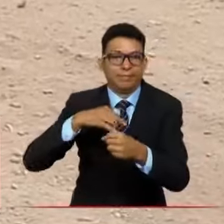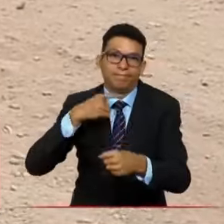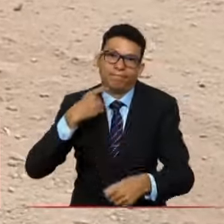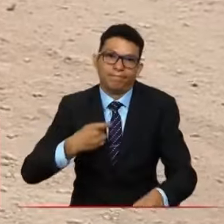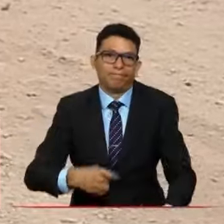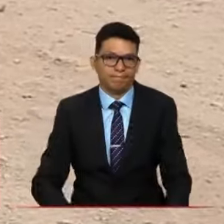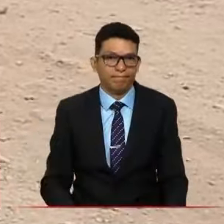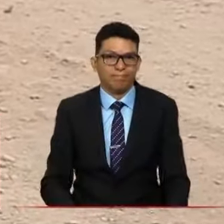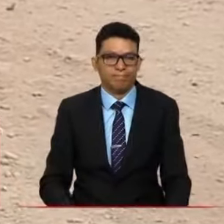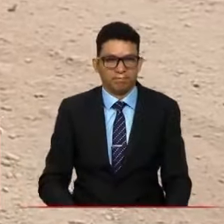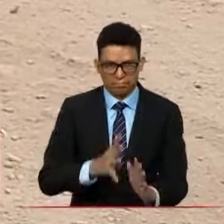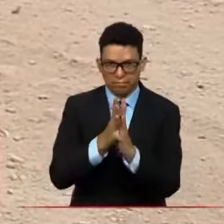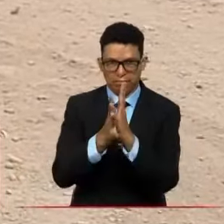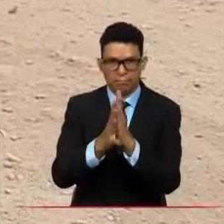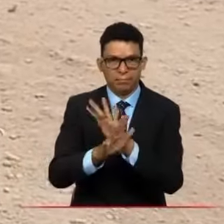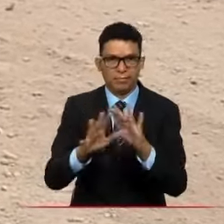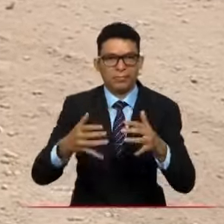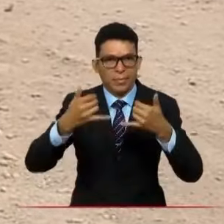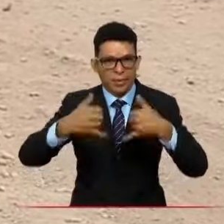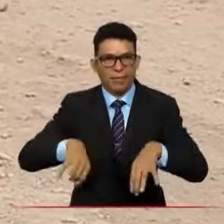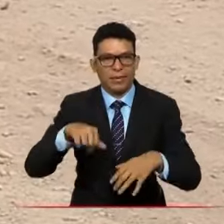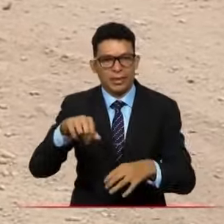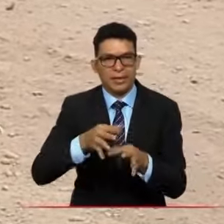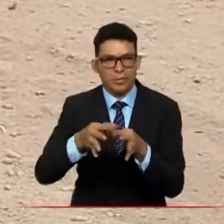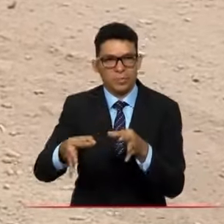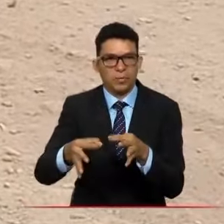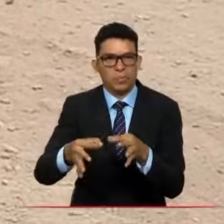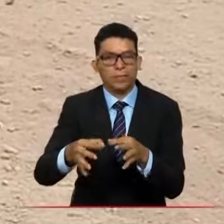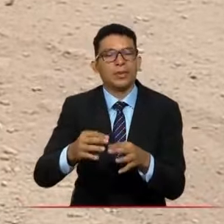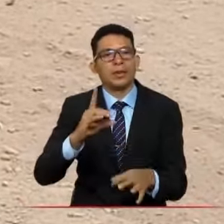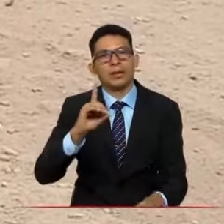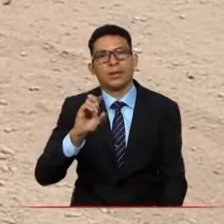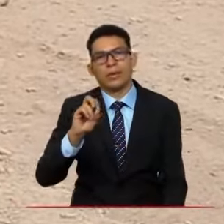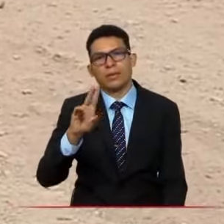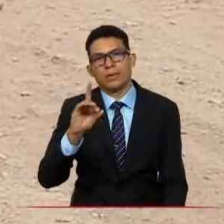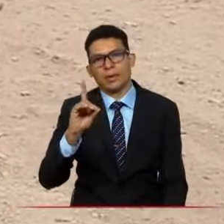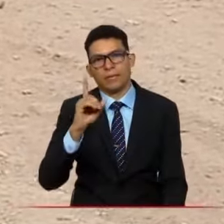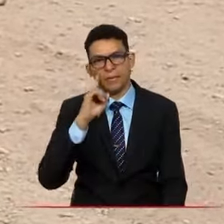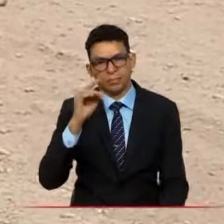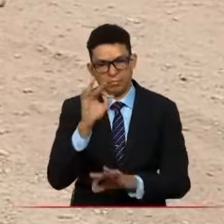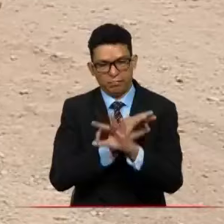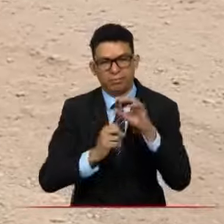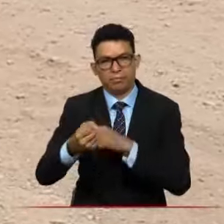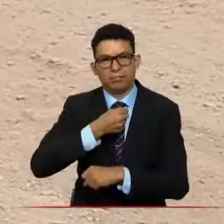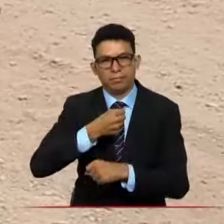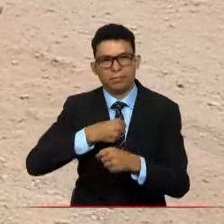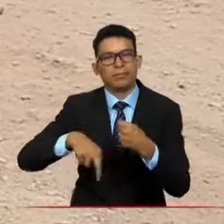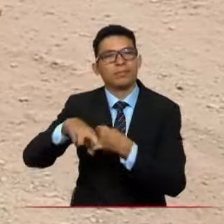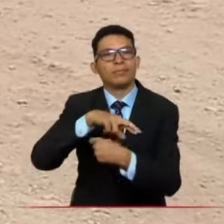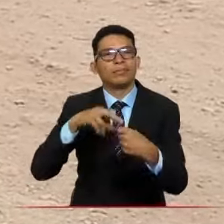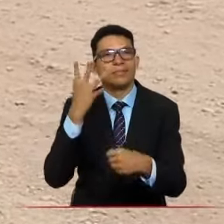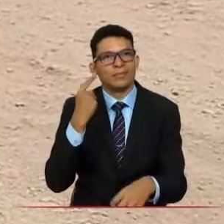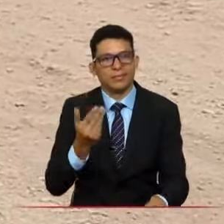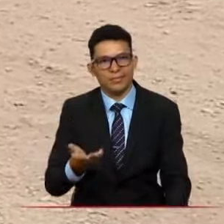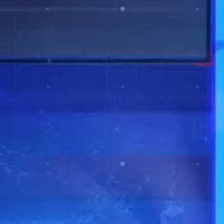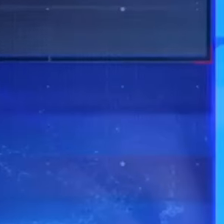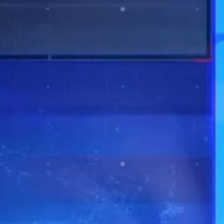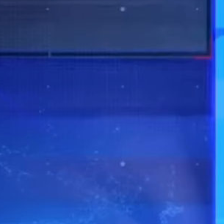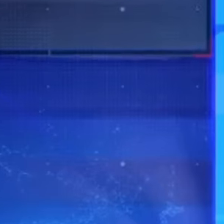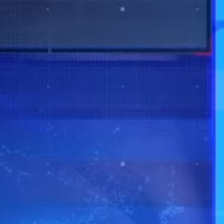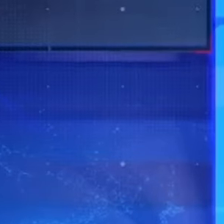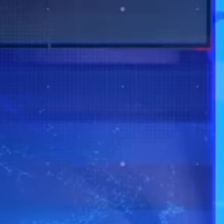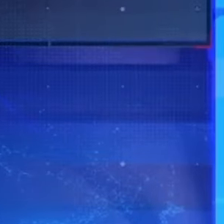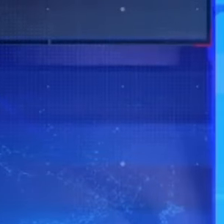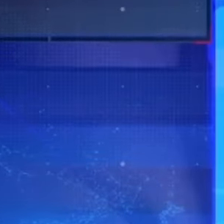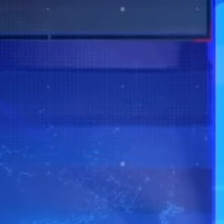Es toda la información y me despido del corregimiento de Villa Carmelo. David Aparicio, Telepacífico Noticias, la región todos los días.